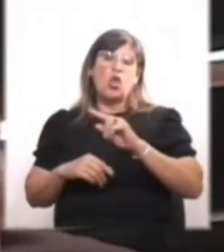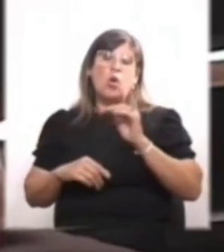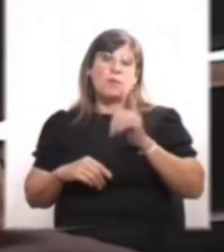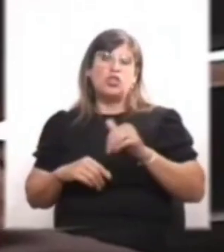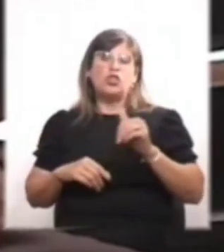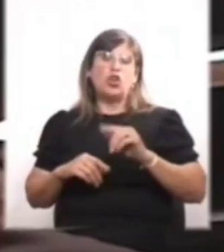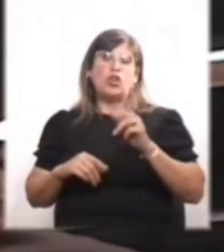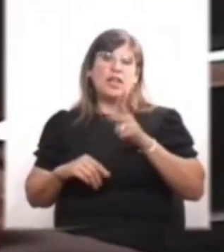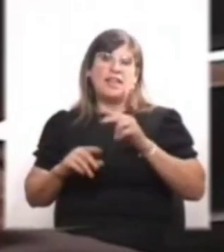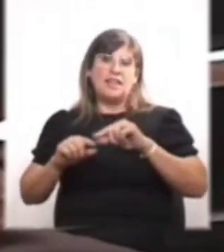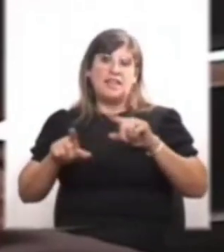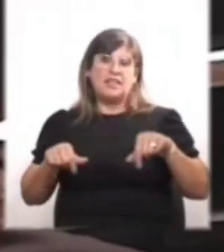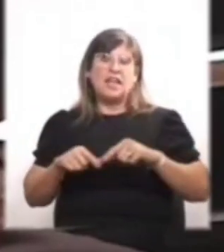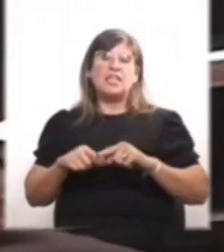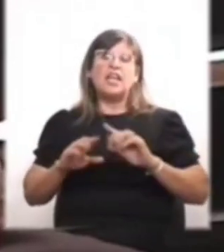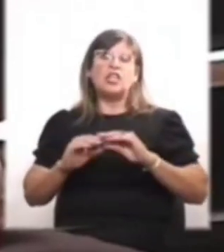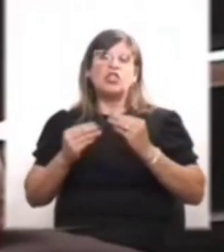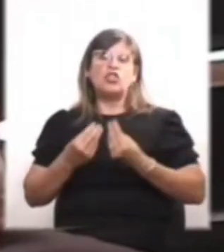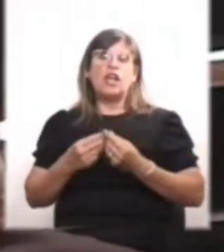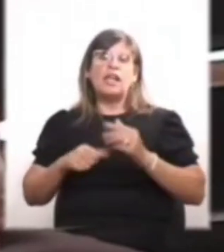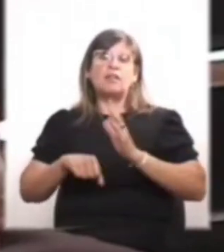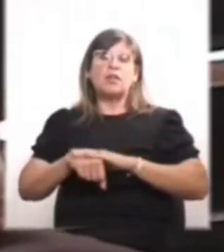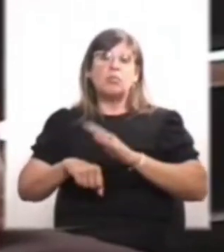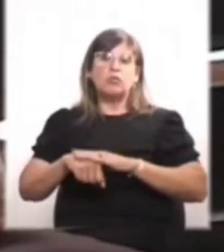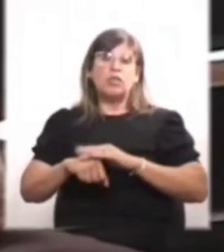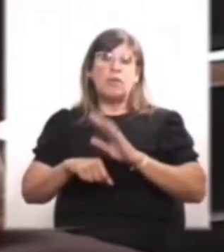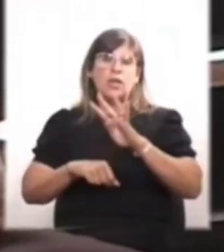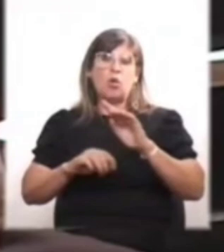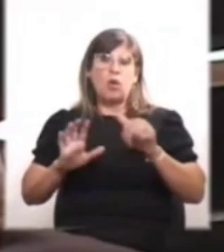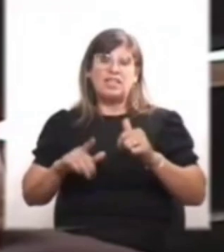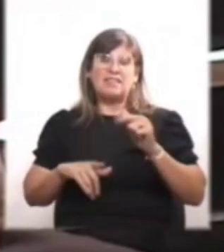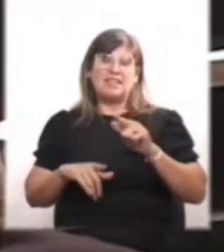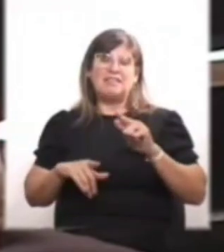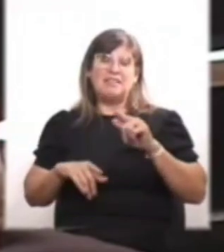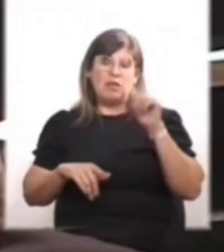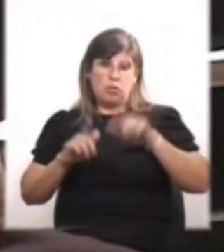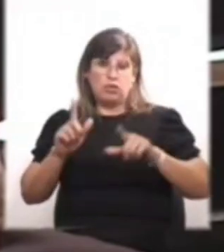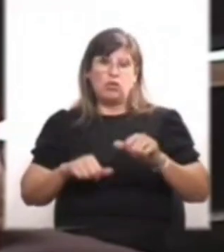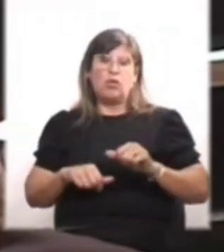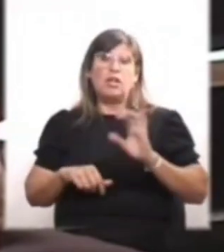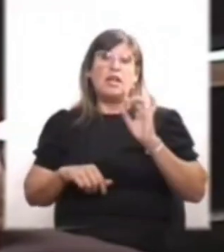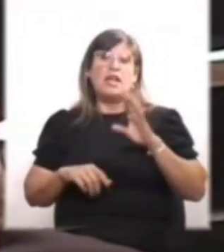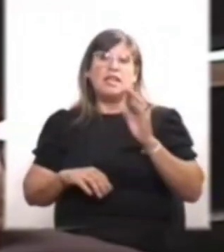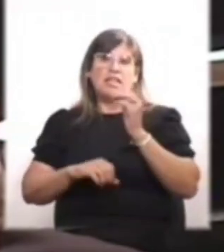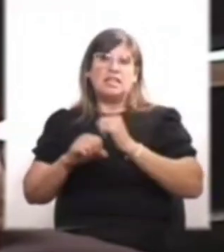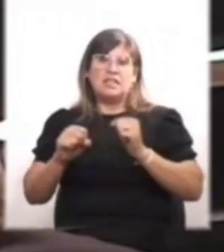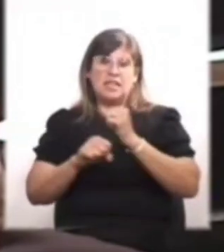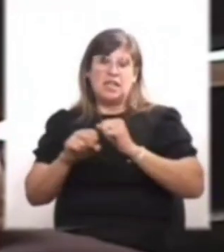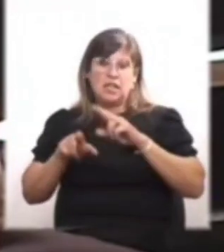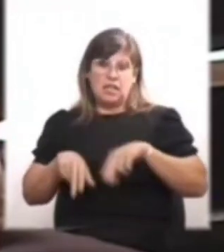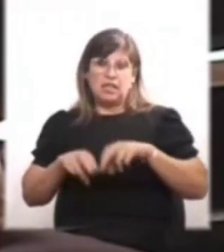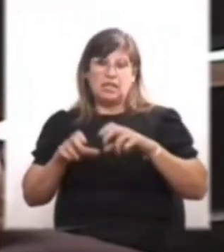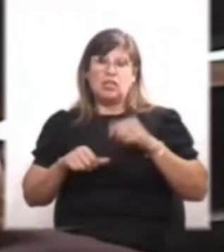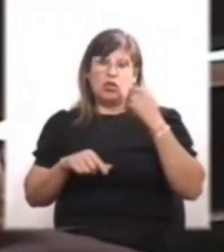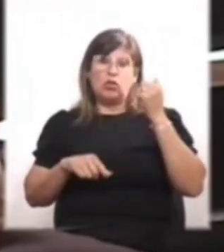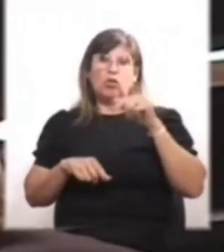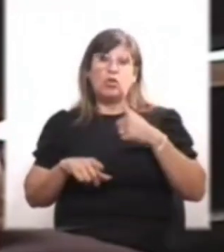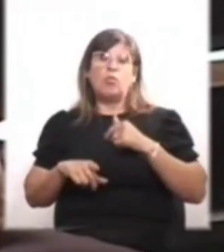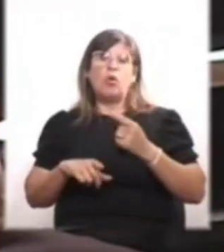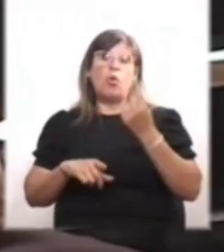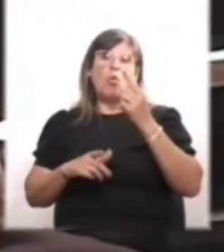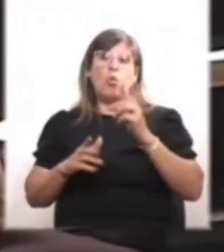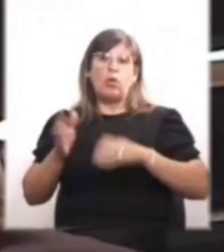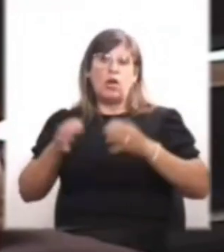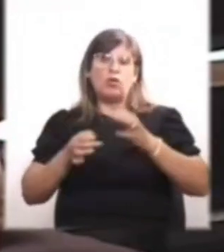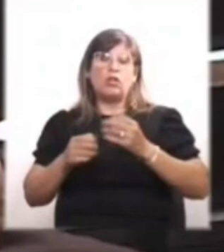son 46 personas. 15 ingenieros agrónomos, una contadora, una escribana,